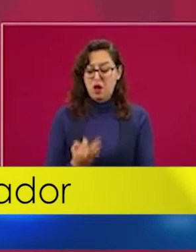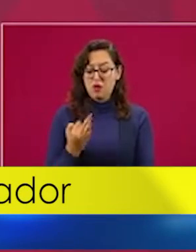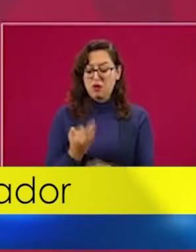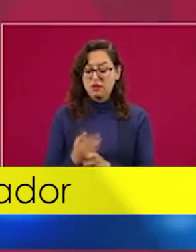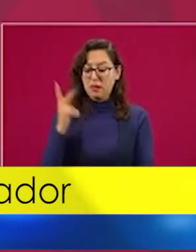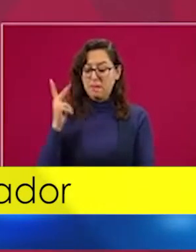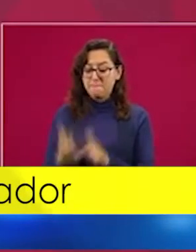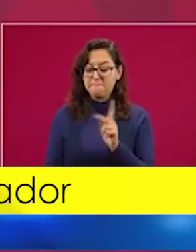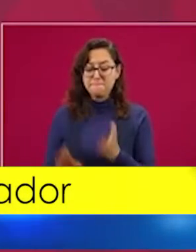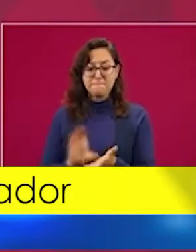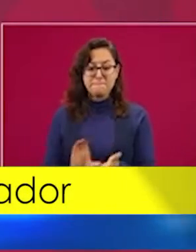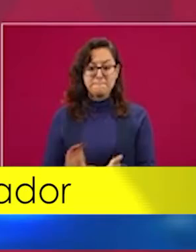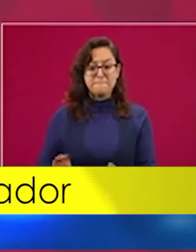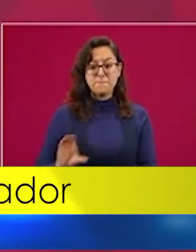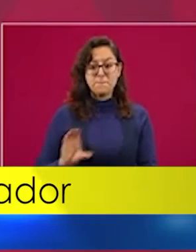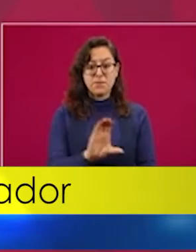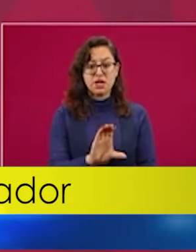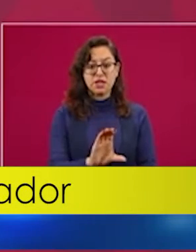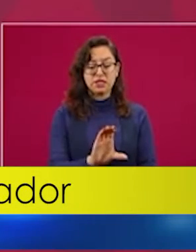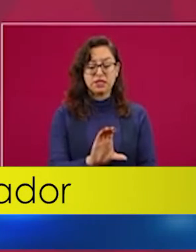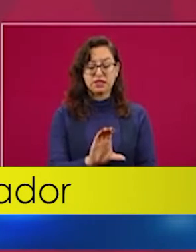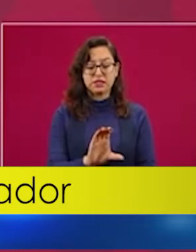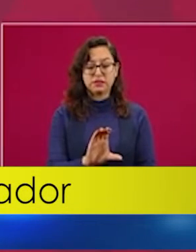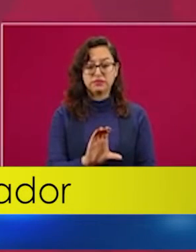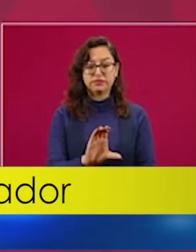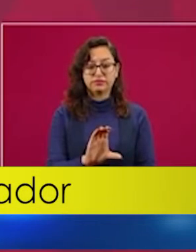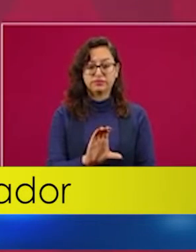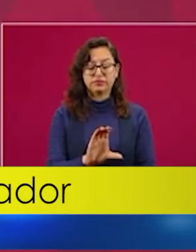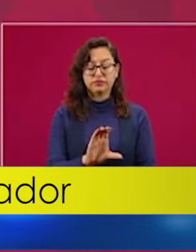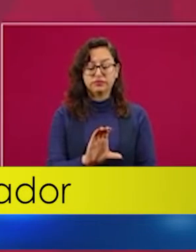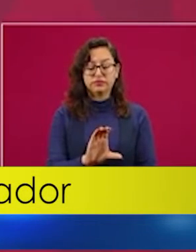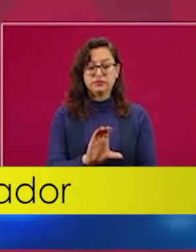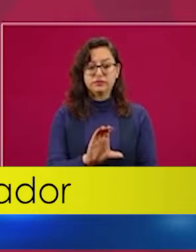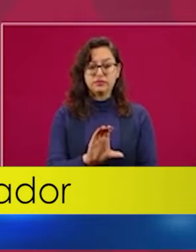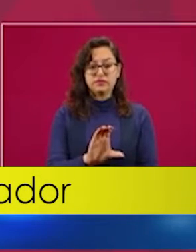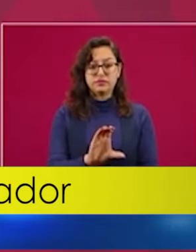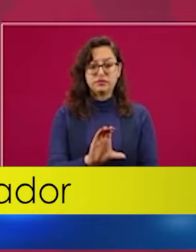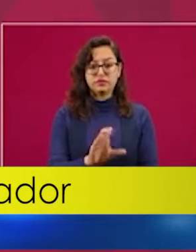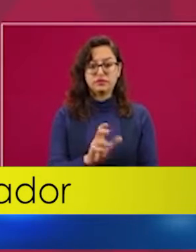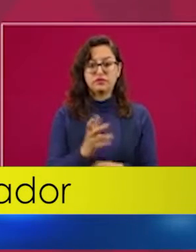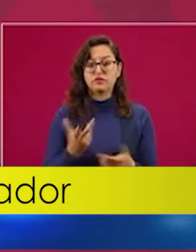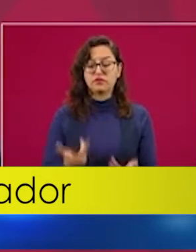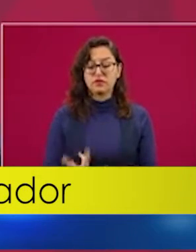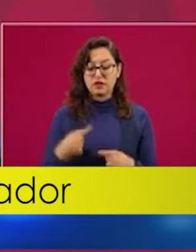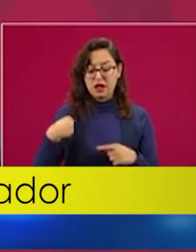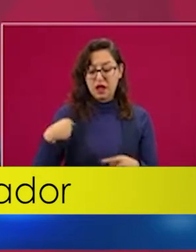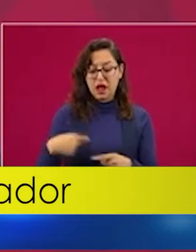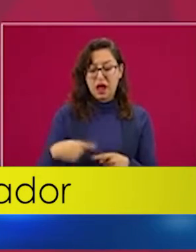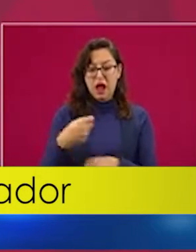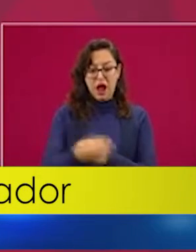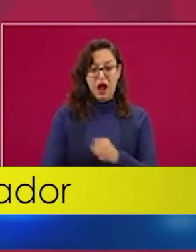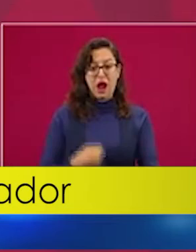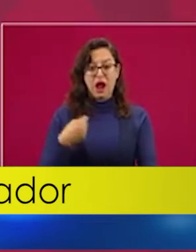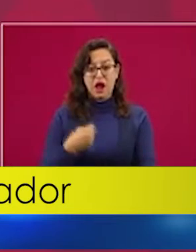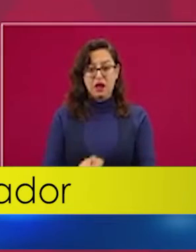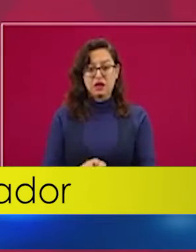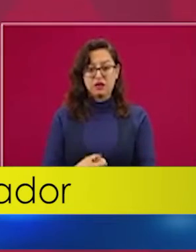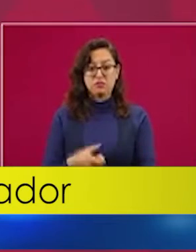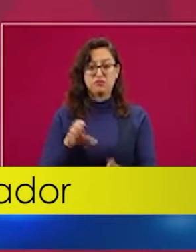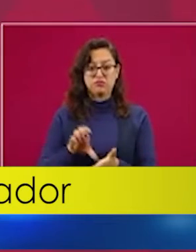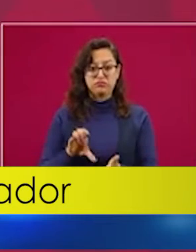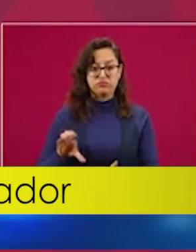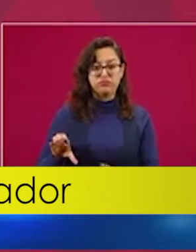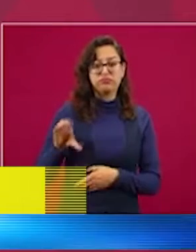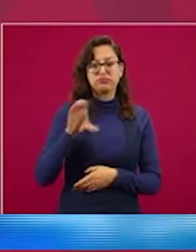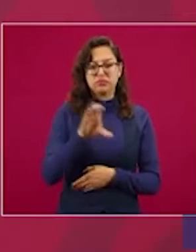cubrir los compromisos de este año, pues se